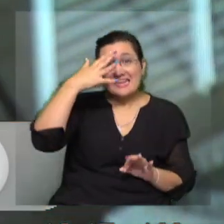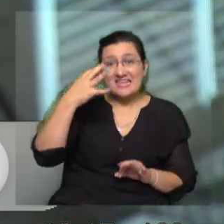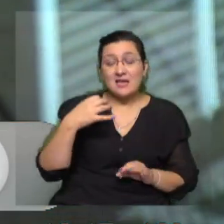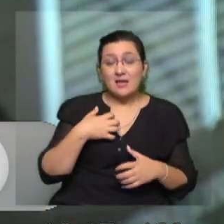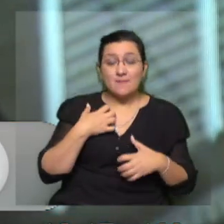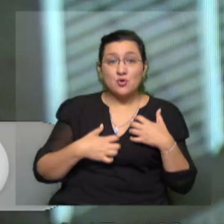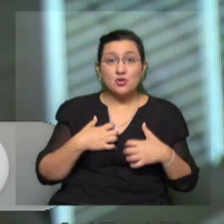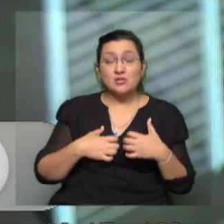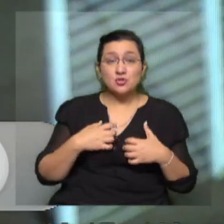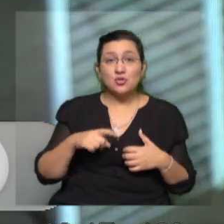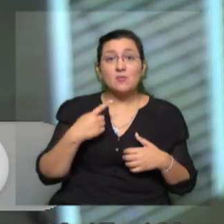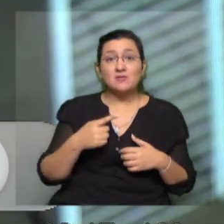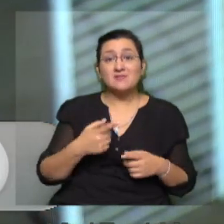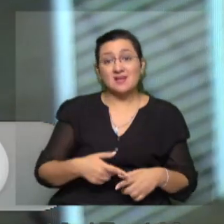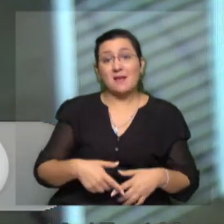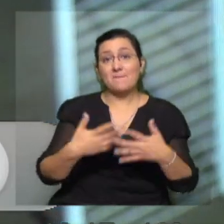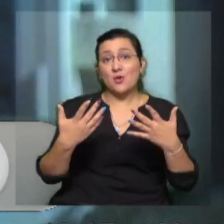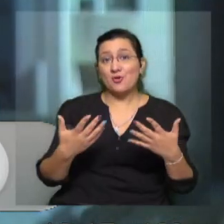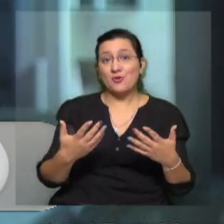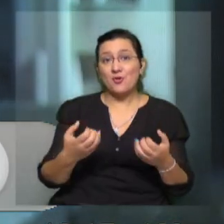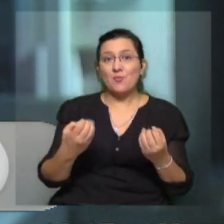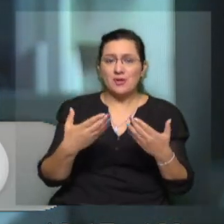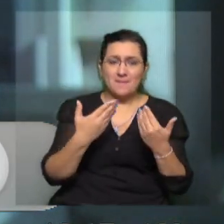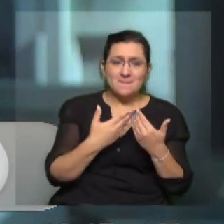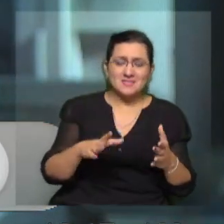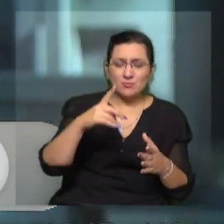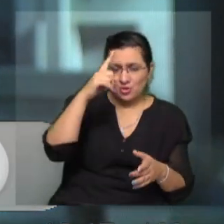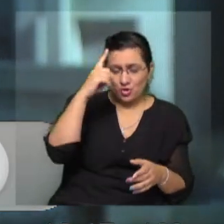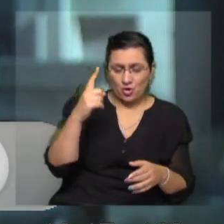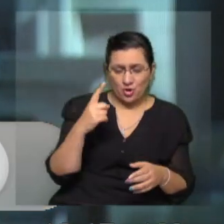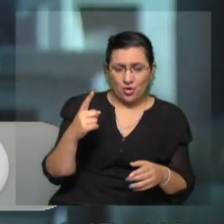que Progreso después iba a salir campeón, porque arrancamos